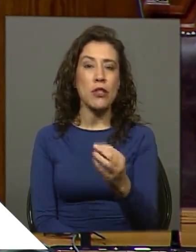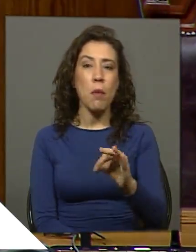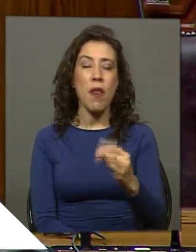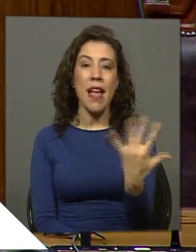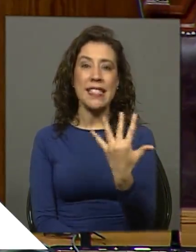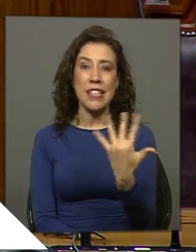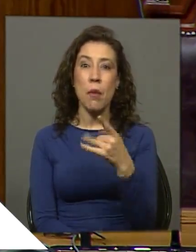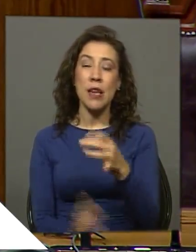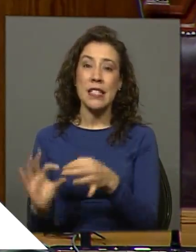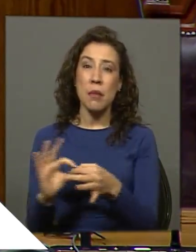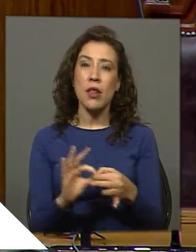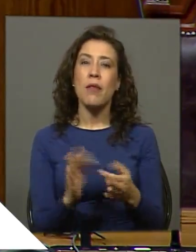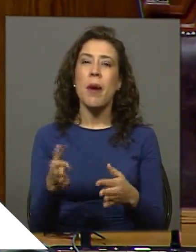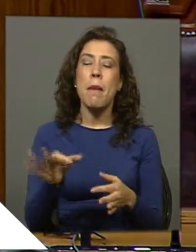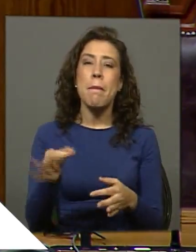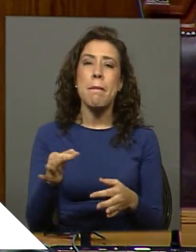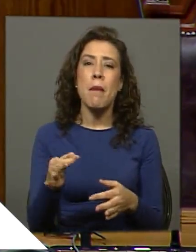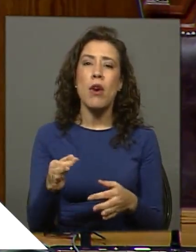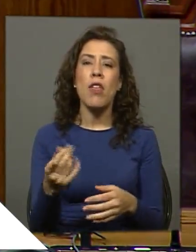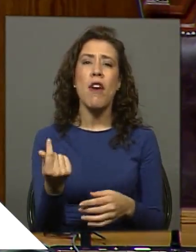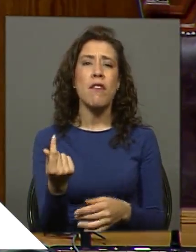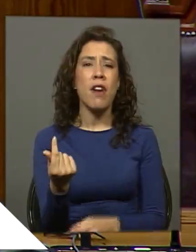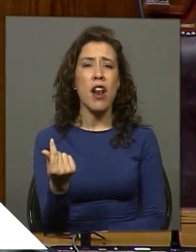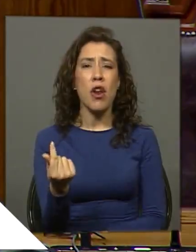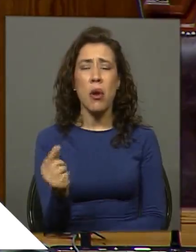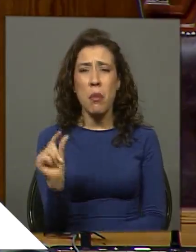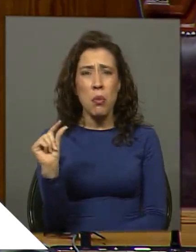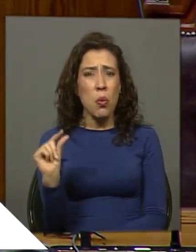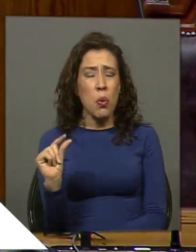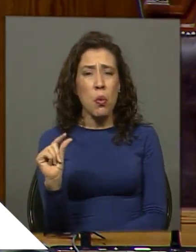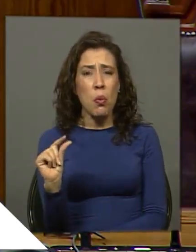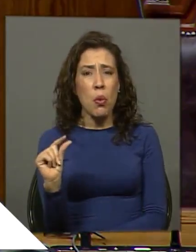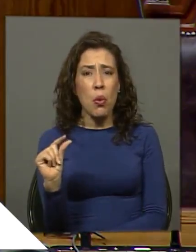es la razón de eso es porque estas monedas tienen un valor muy muy inferior